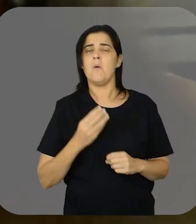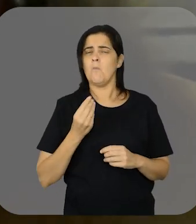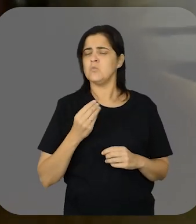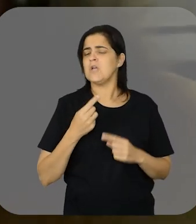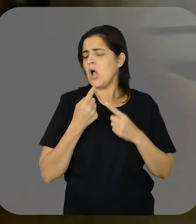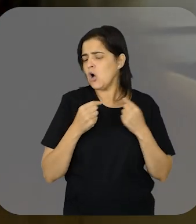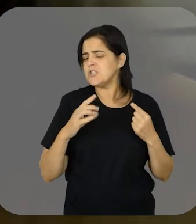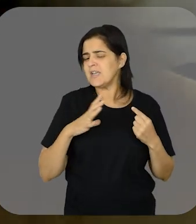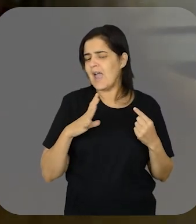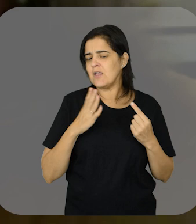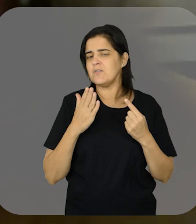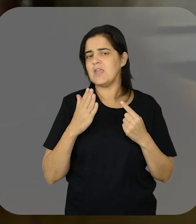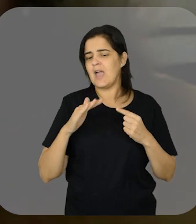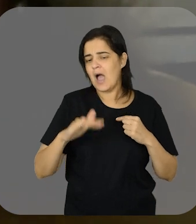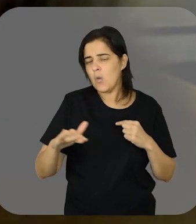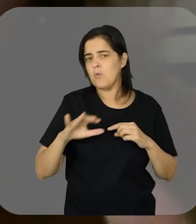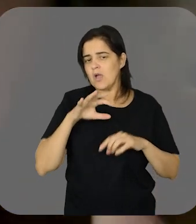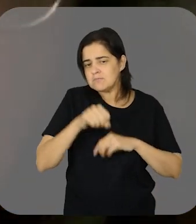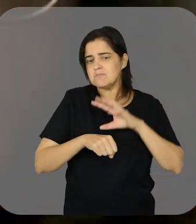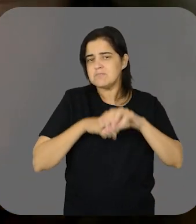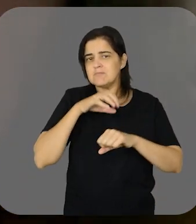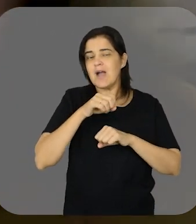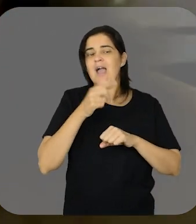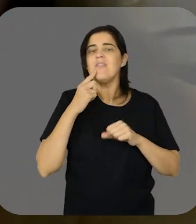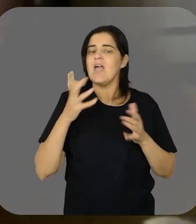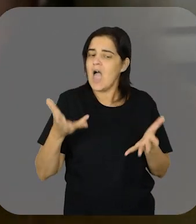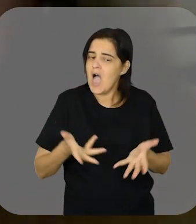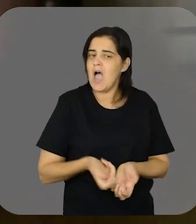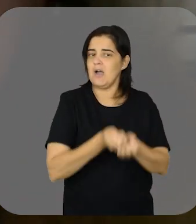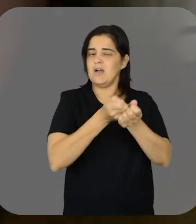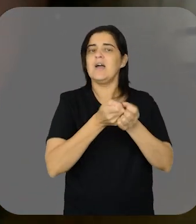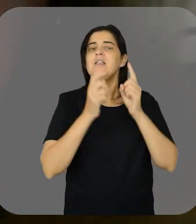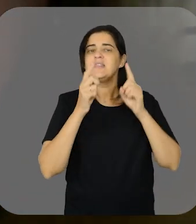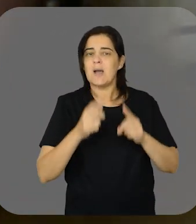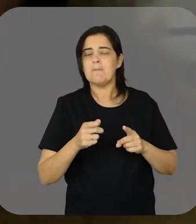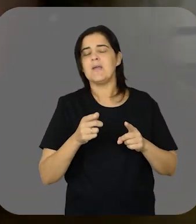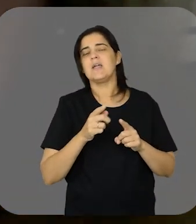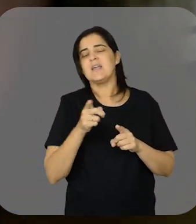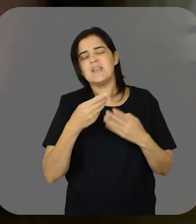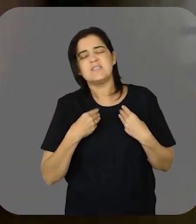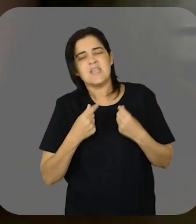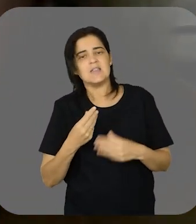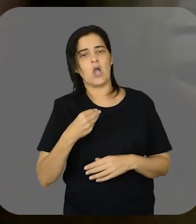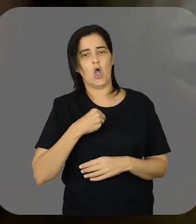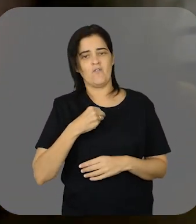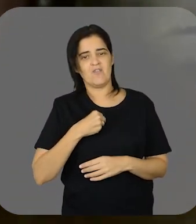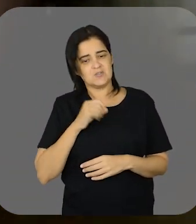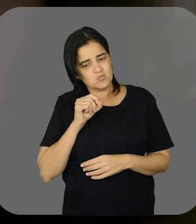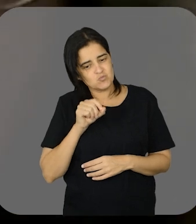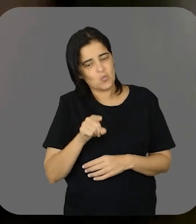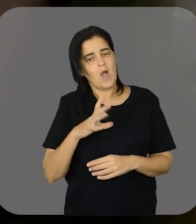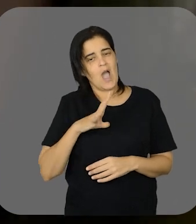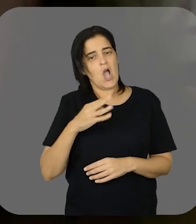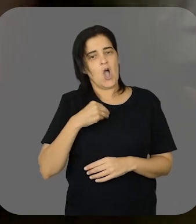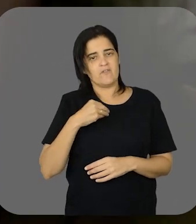que tienen nuestros alumnos se trata de eso, de contenerlos y de hacer que sientan confianza en sí mismos